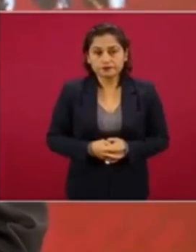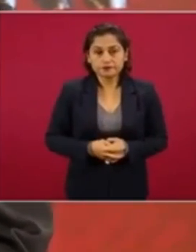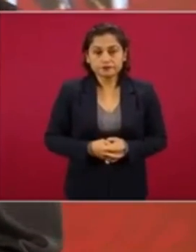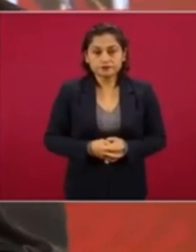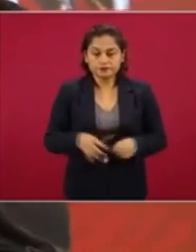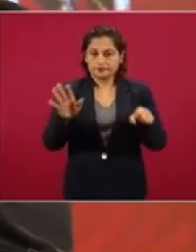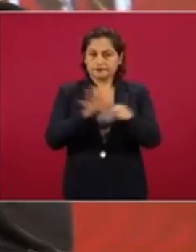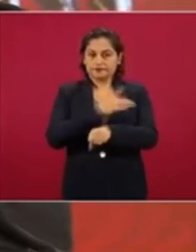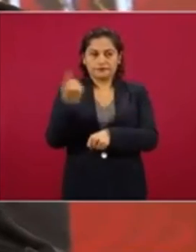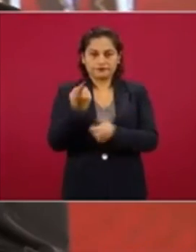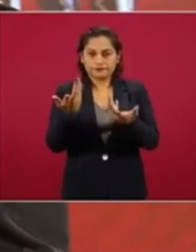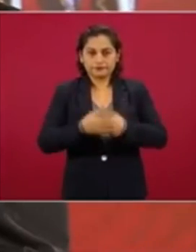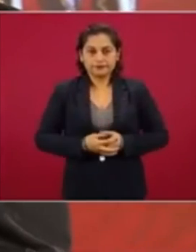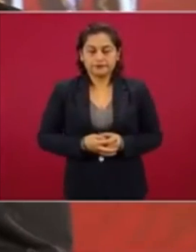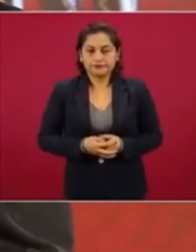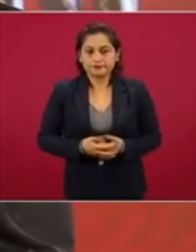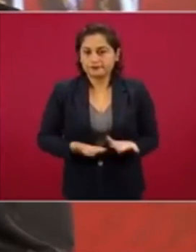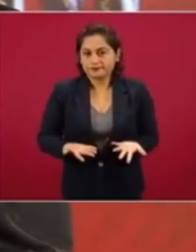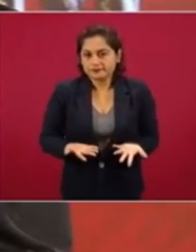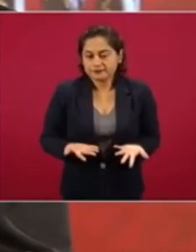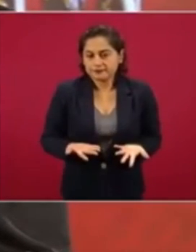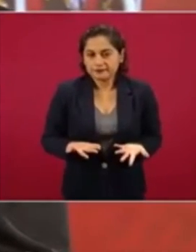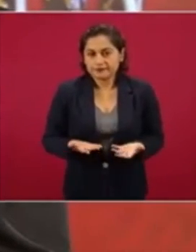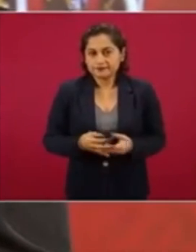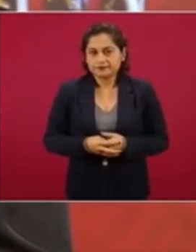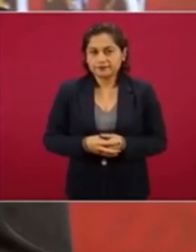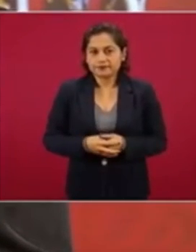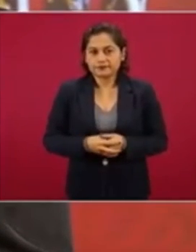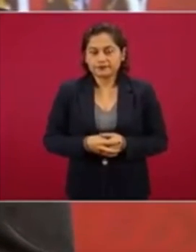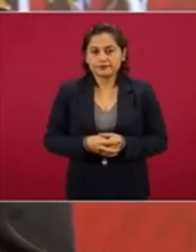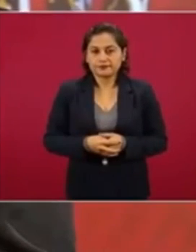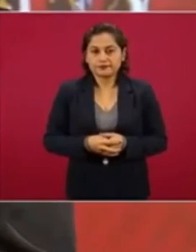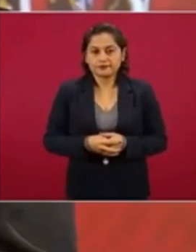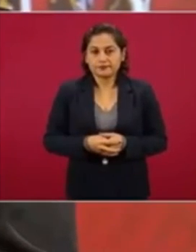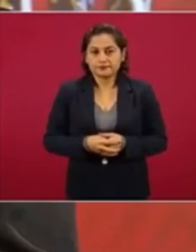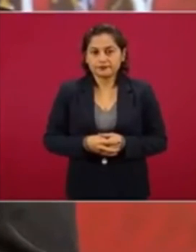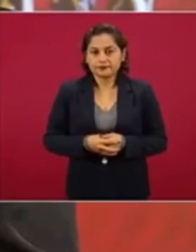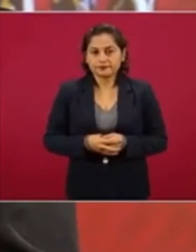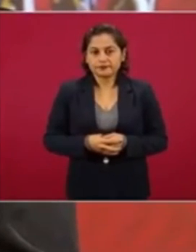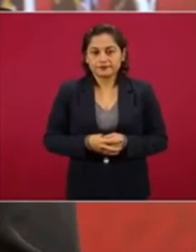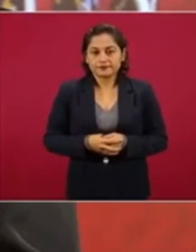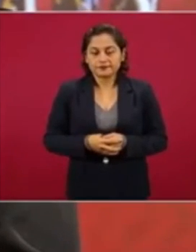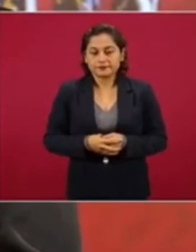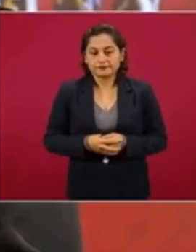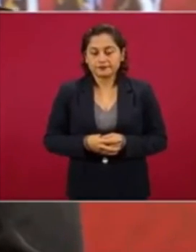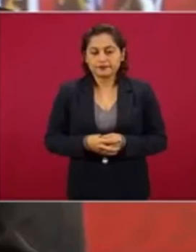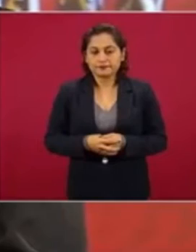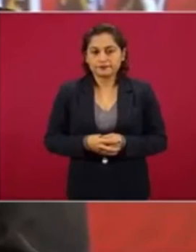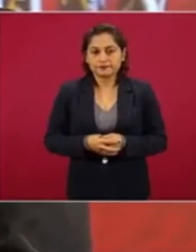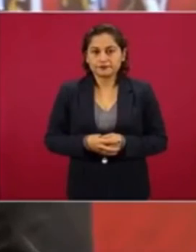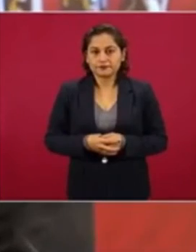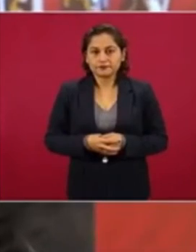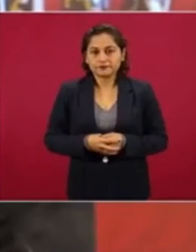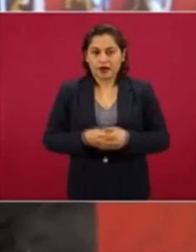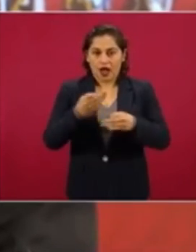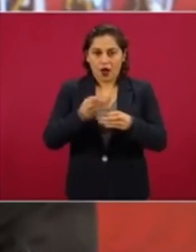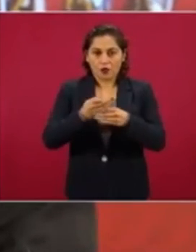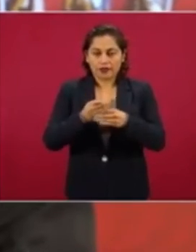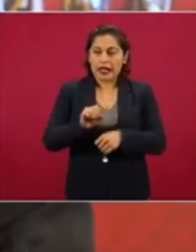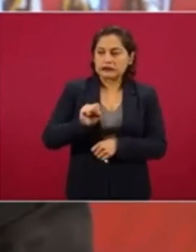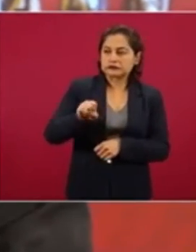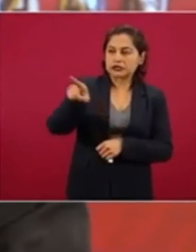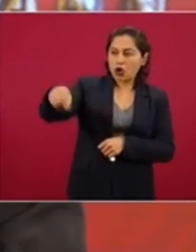No, no se puede acusar a nadie